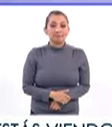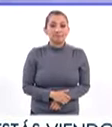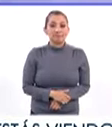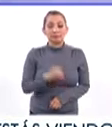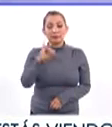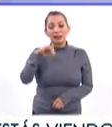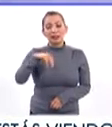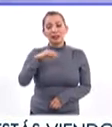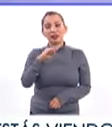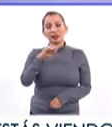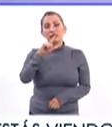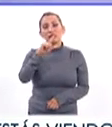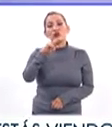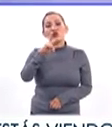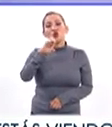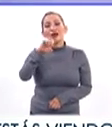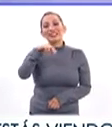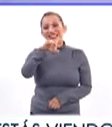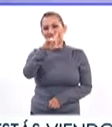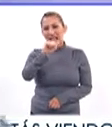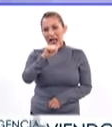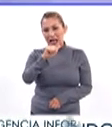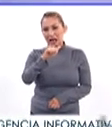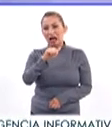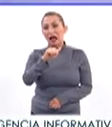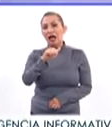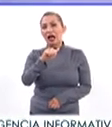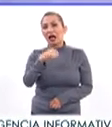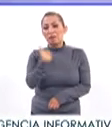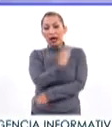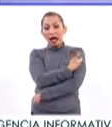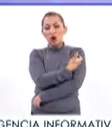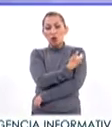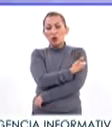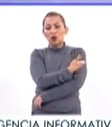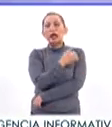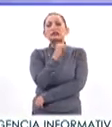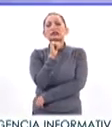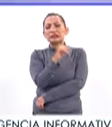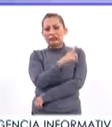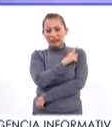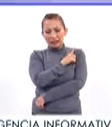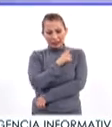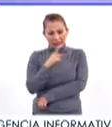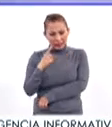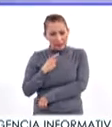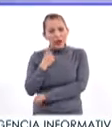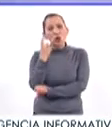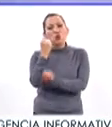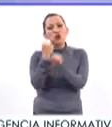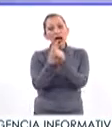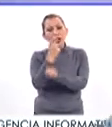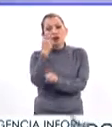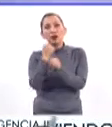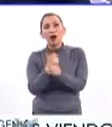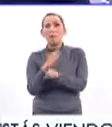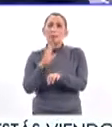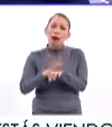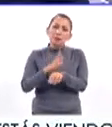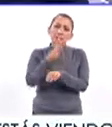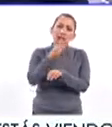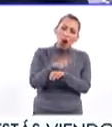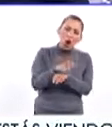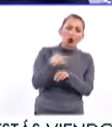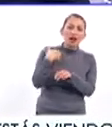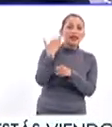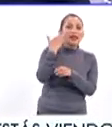La influenza, la vacuna antiinfluenza sí se tiene que hacer cada año, de preferencia en